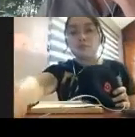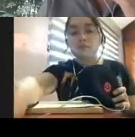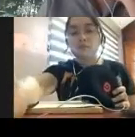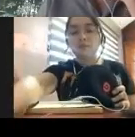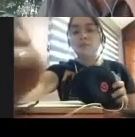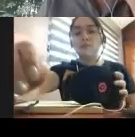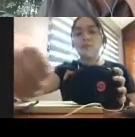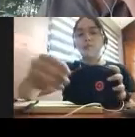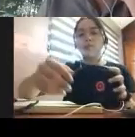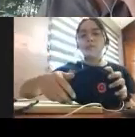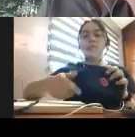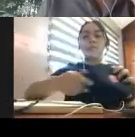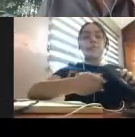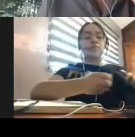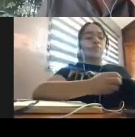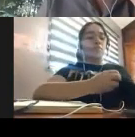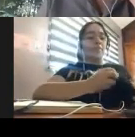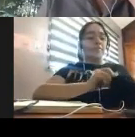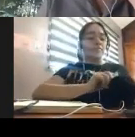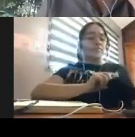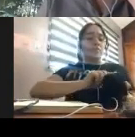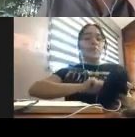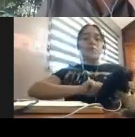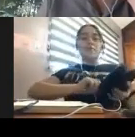Y el sur, pues es la radiación solar.